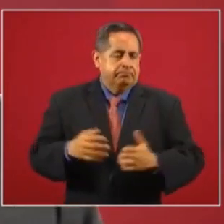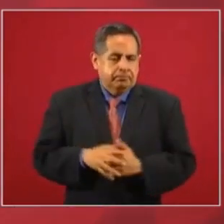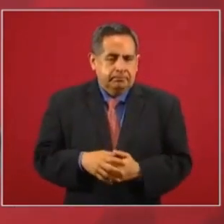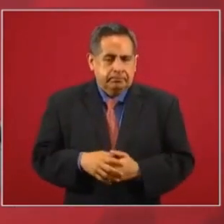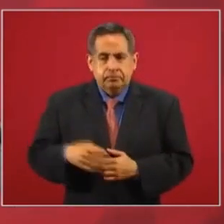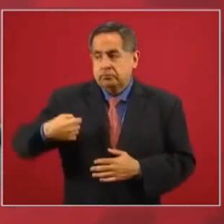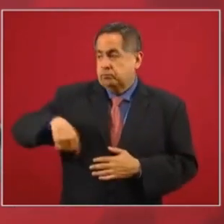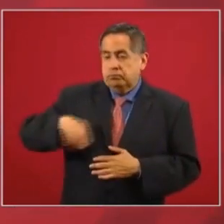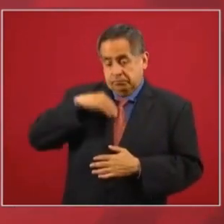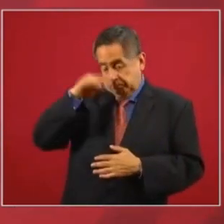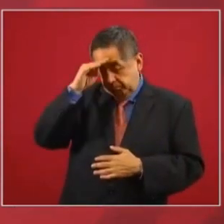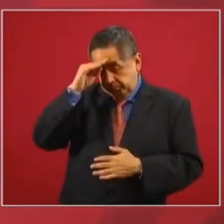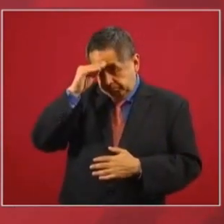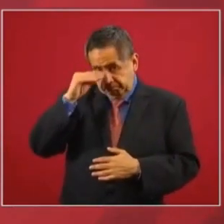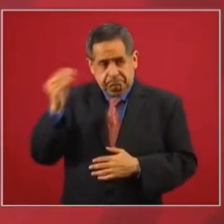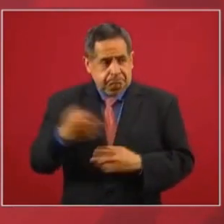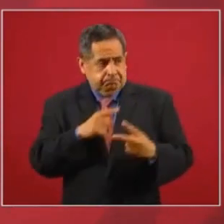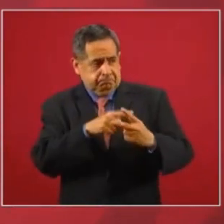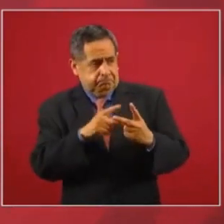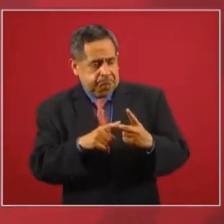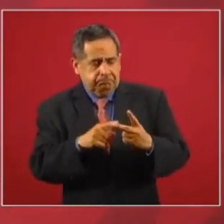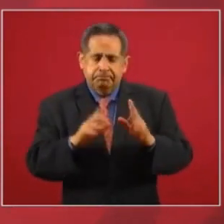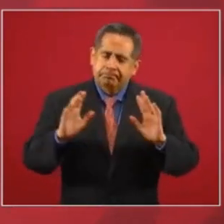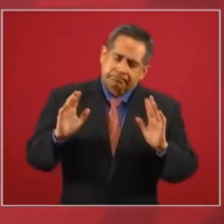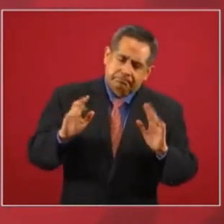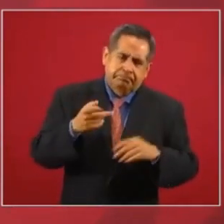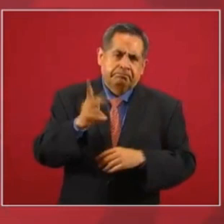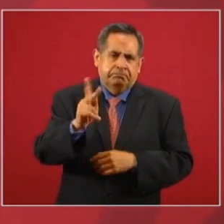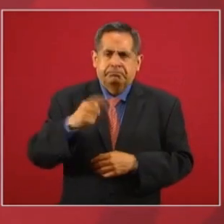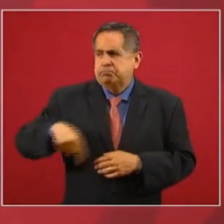de los pesares, vamos bien